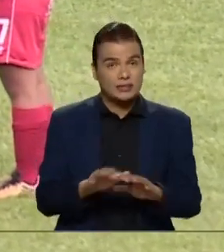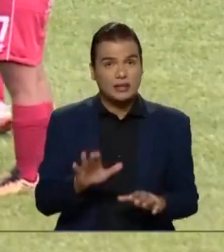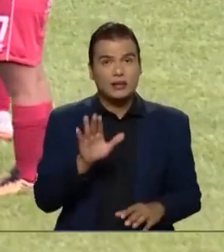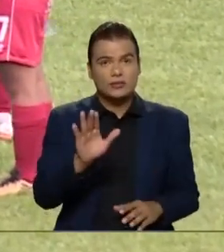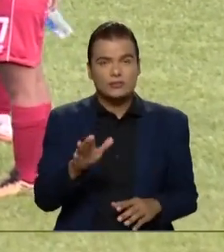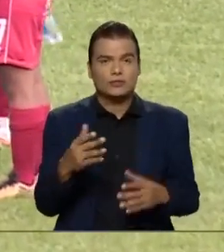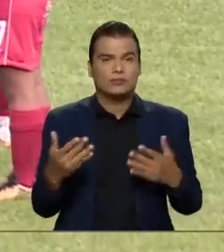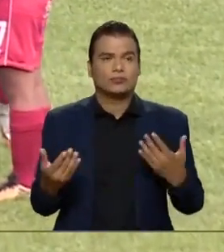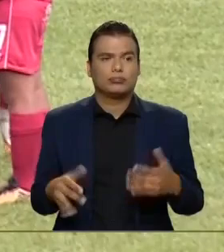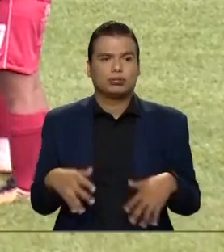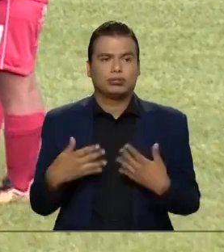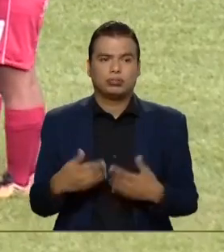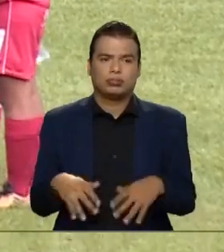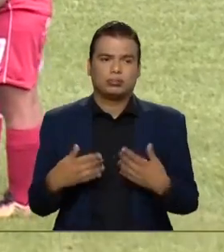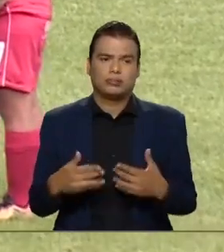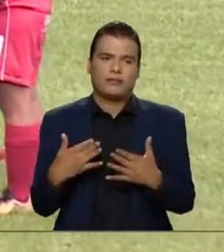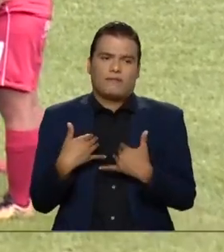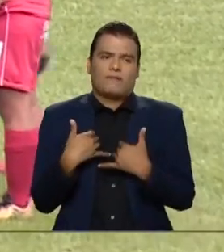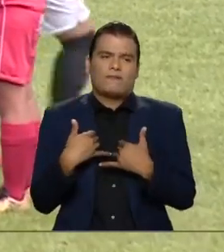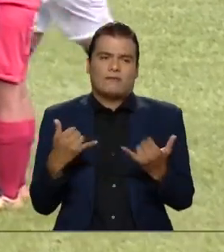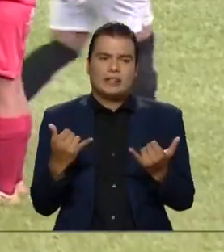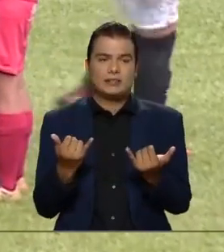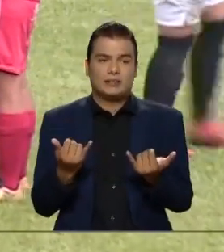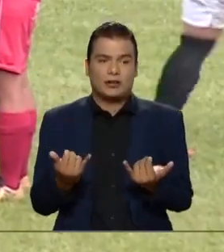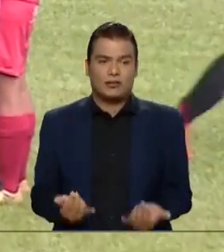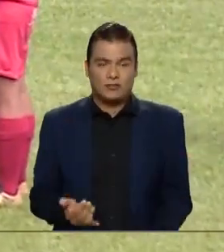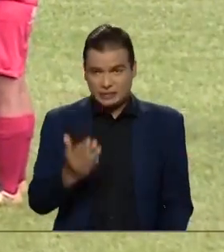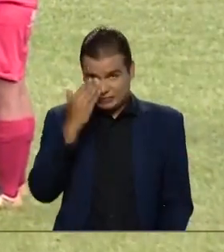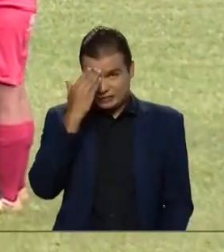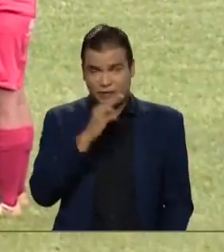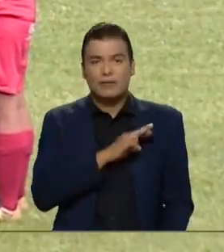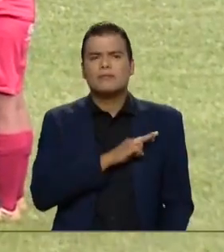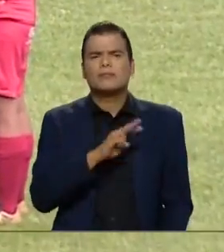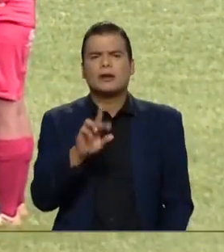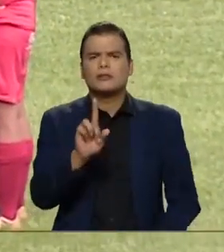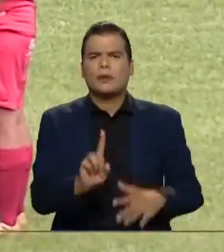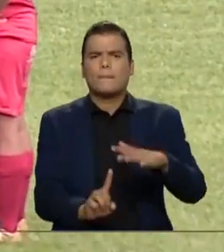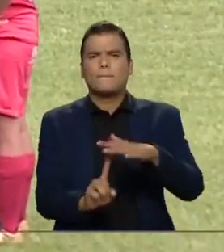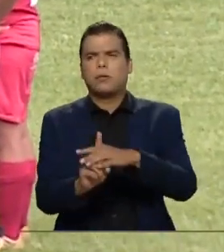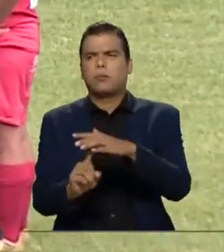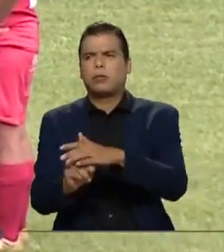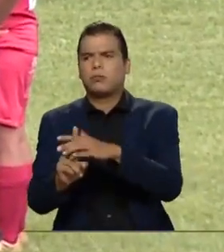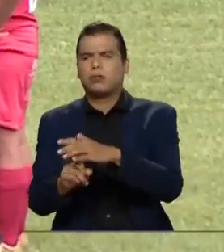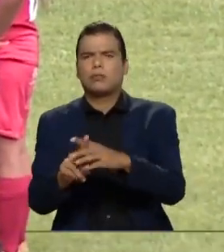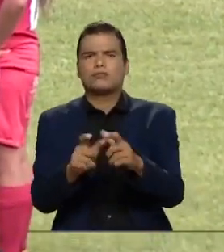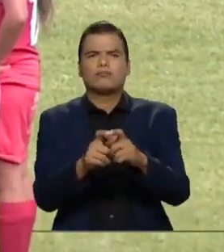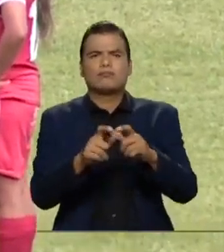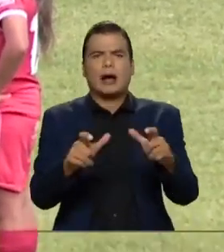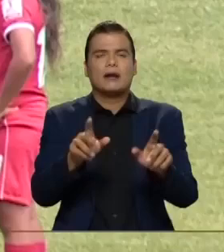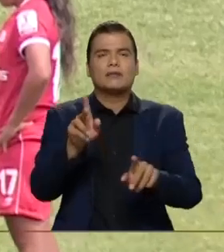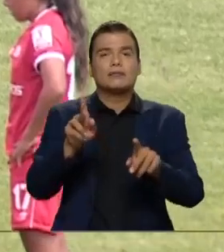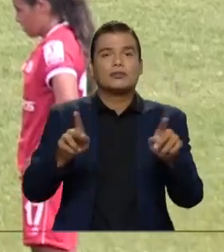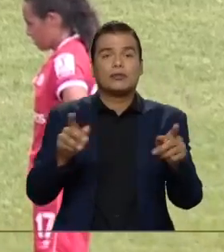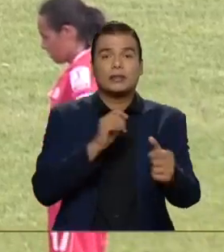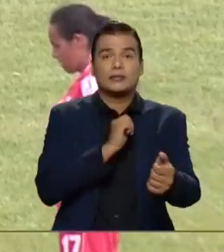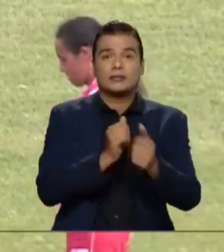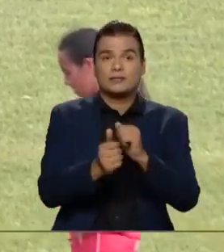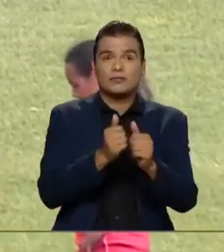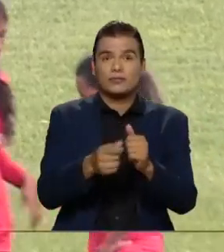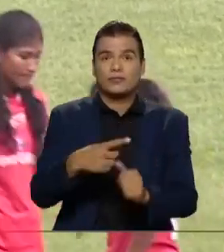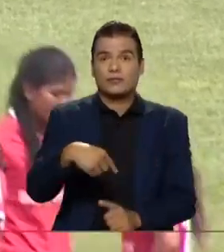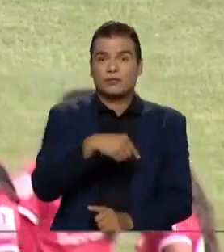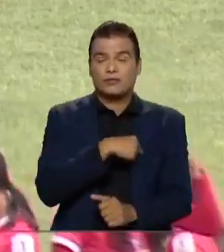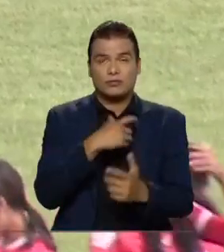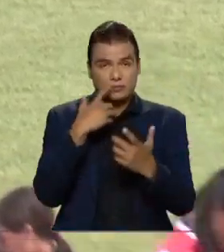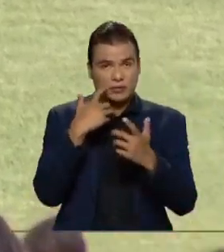final. Felices, pues, porque el Valle del Cauca se ha convertido en la cuna del fútbol femenino y eso es un mensaje que le estamos